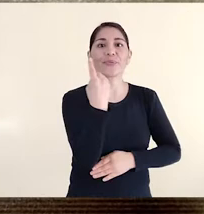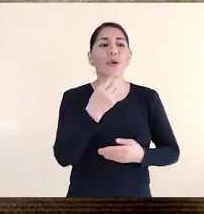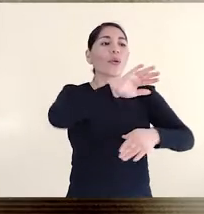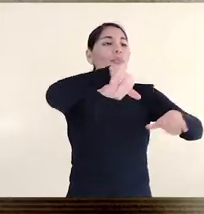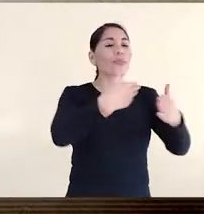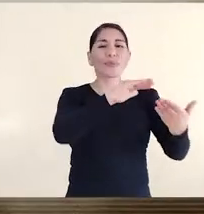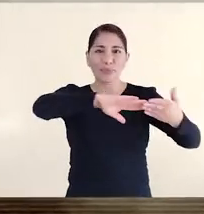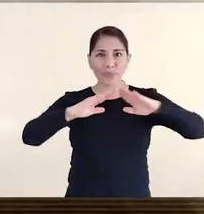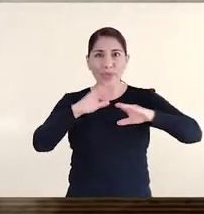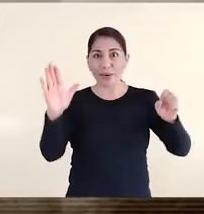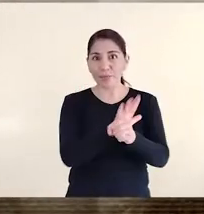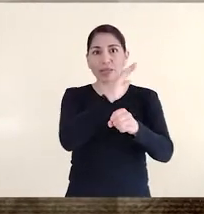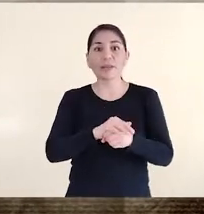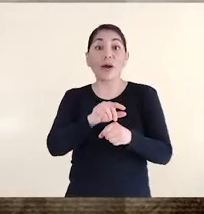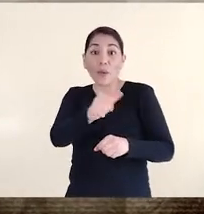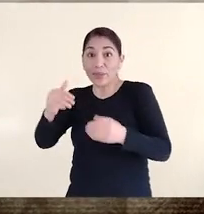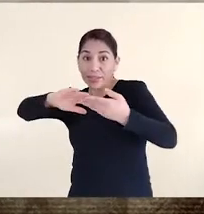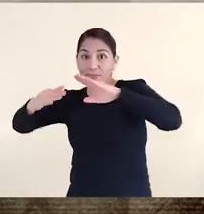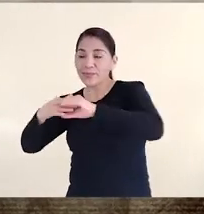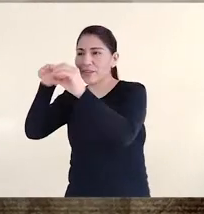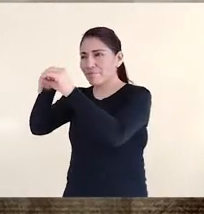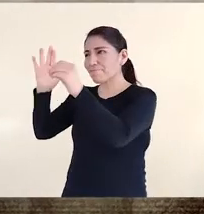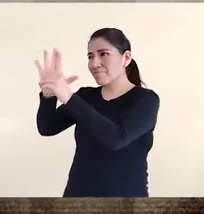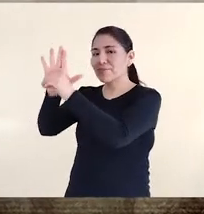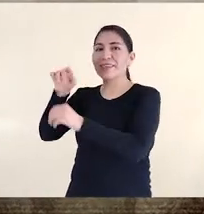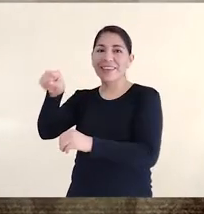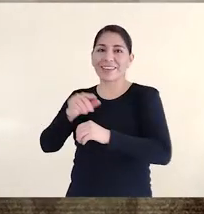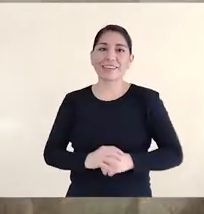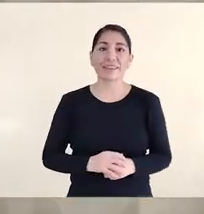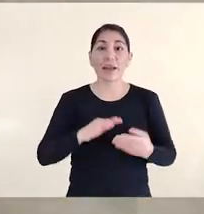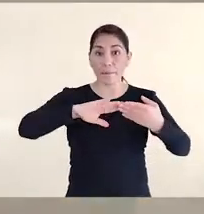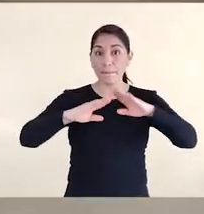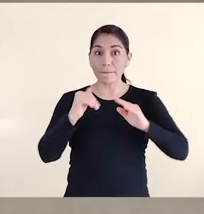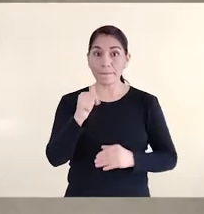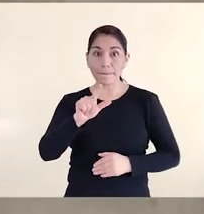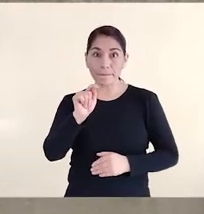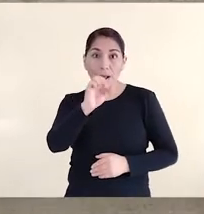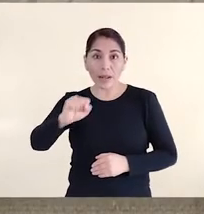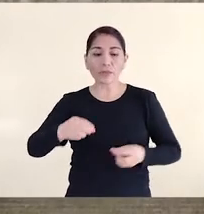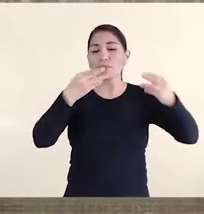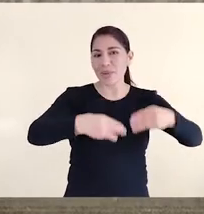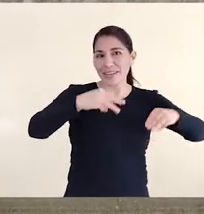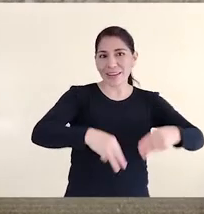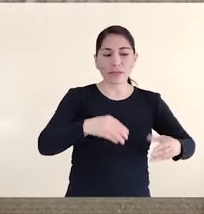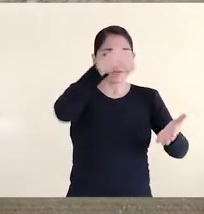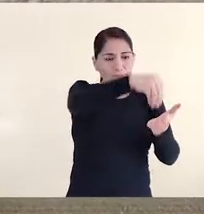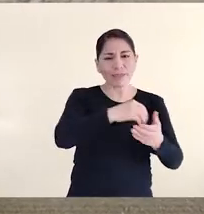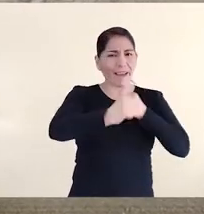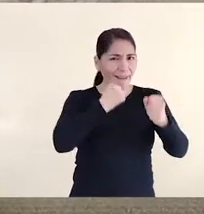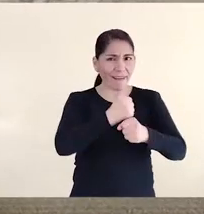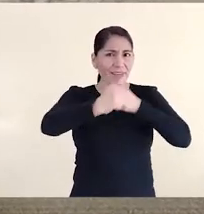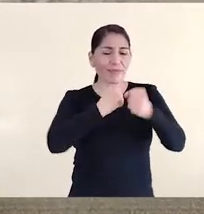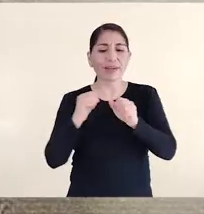de un solo caño que pueden ser ciudades enteras. Y otras ciudades enteras, pero llenas de difuntos. Barrios Altos es también